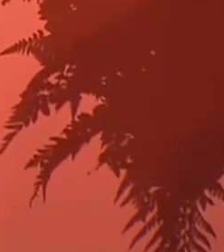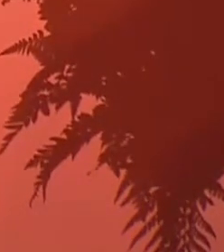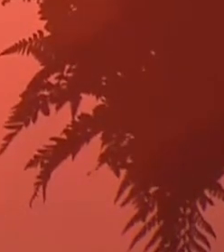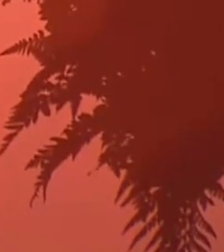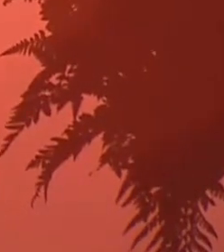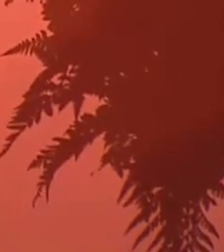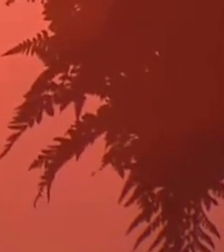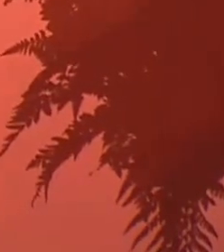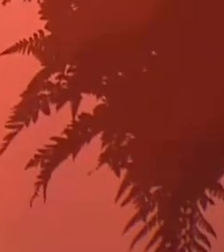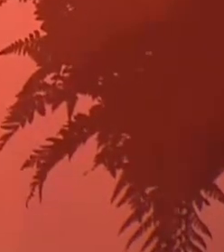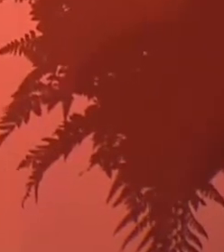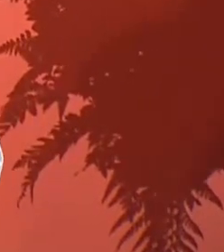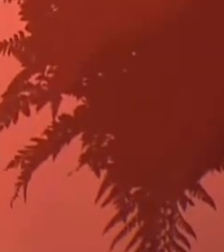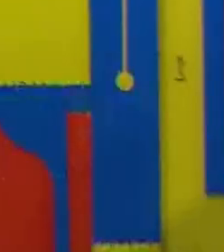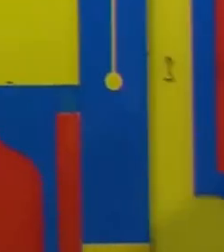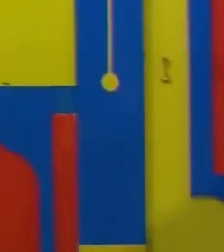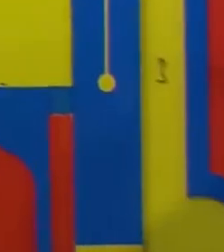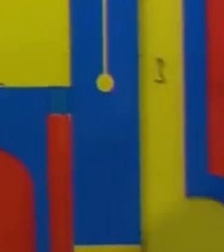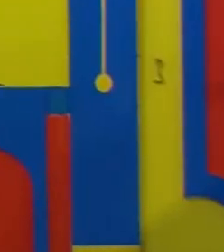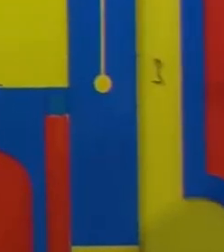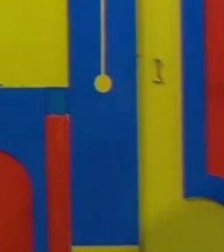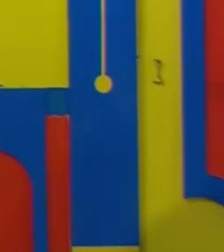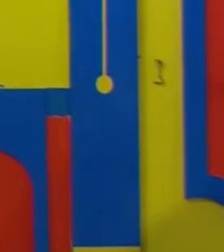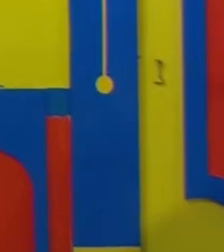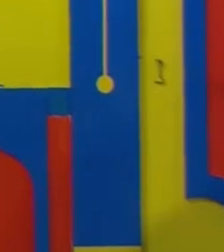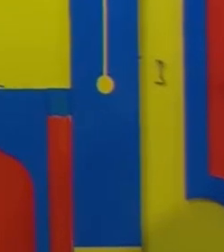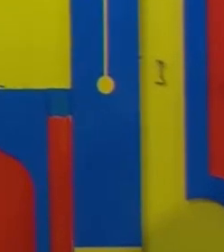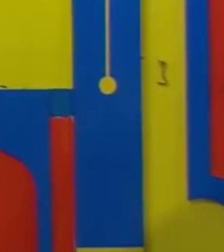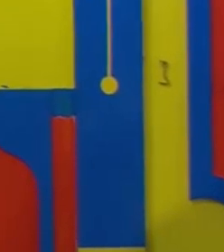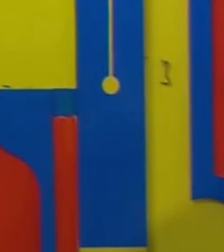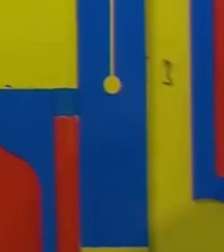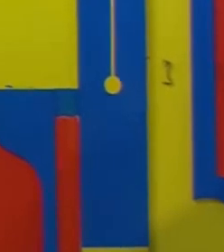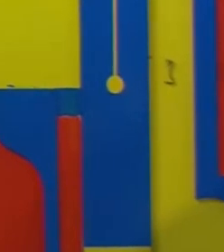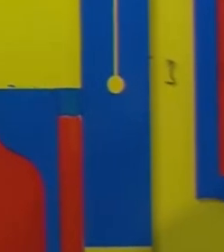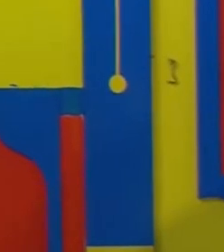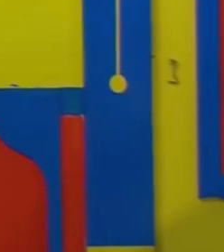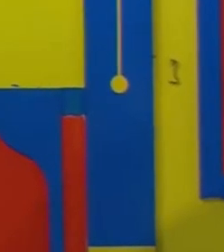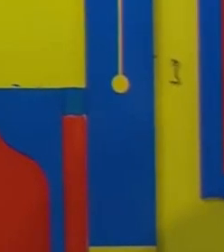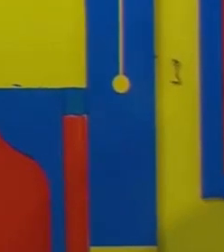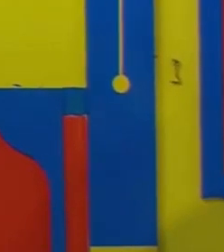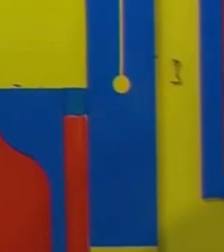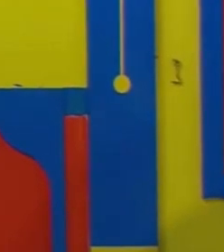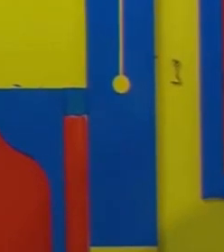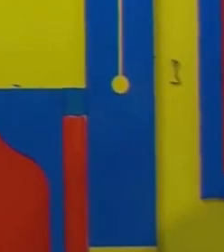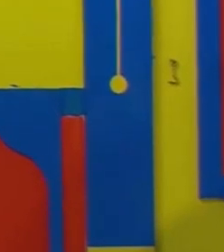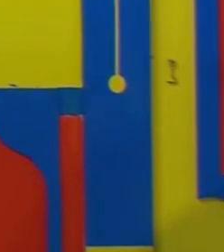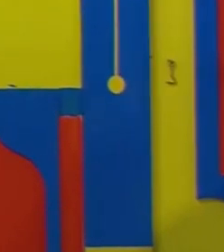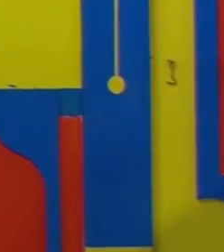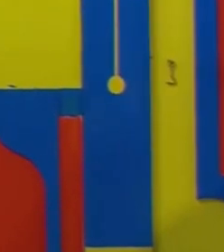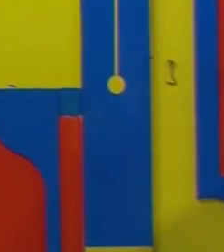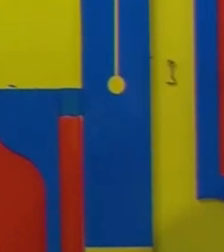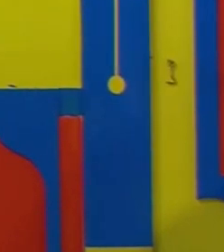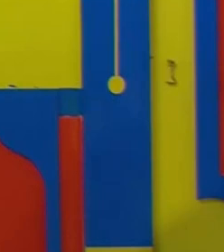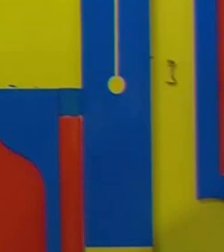de trovas. Claro que sí, les quiero recordar nuevamente que Pedrito Fernández fue entonces el creador del primer festival de